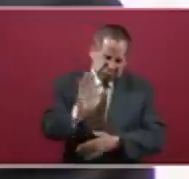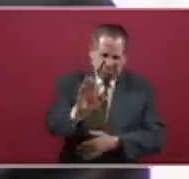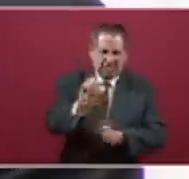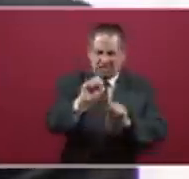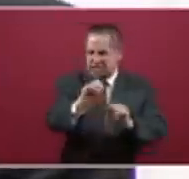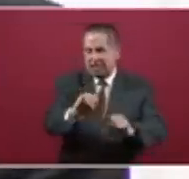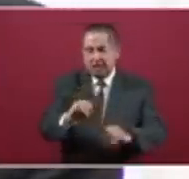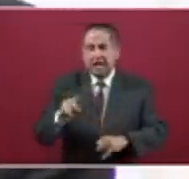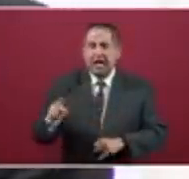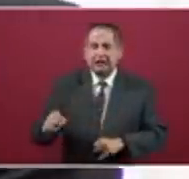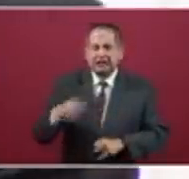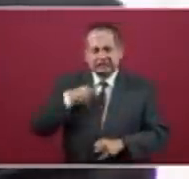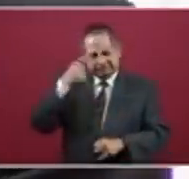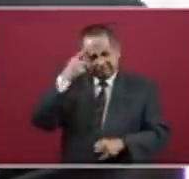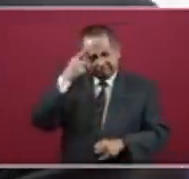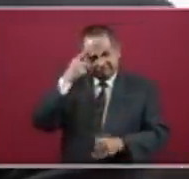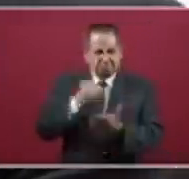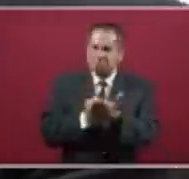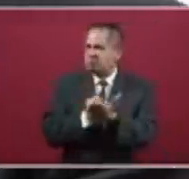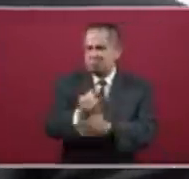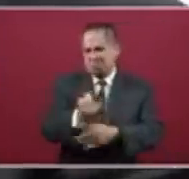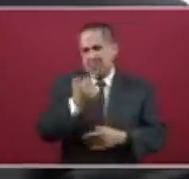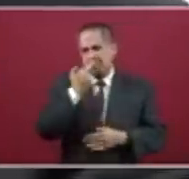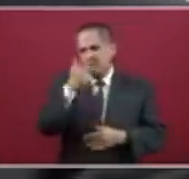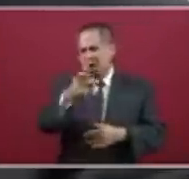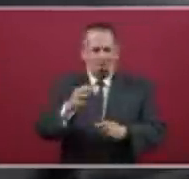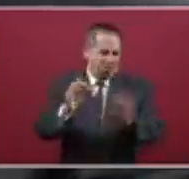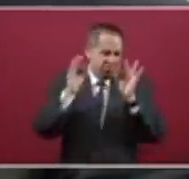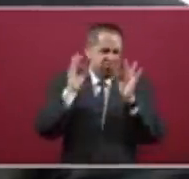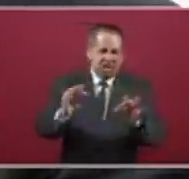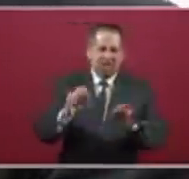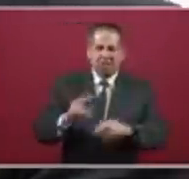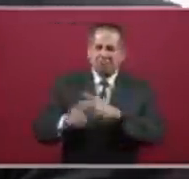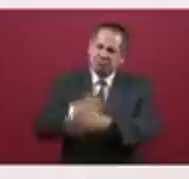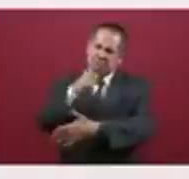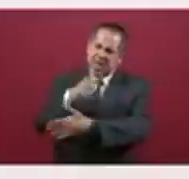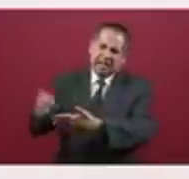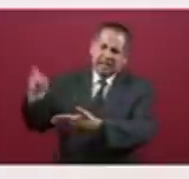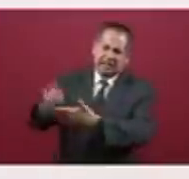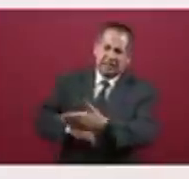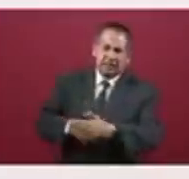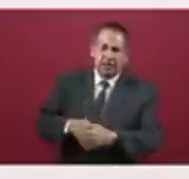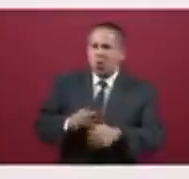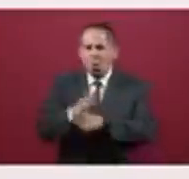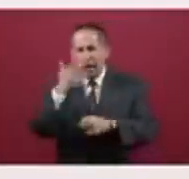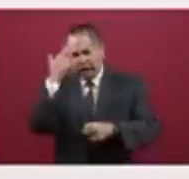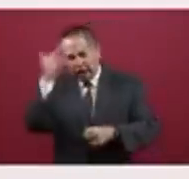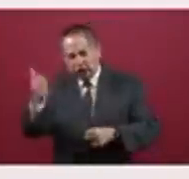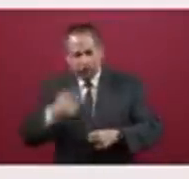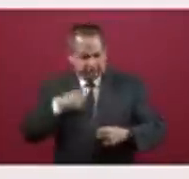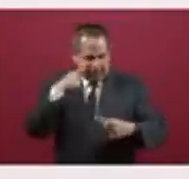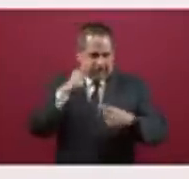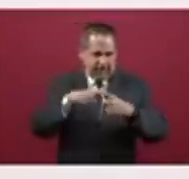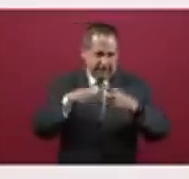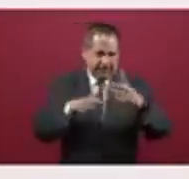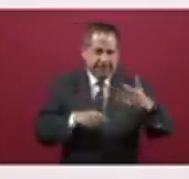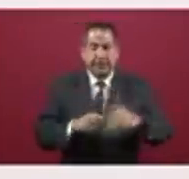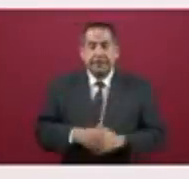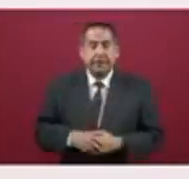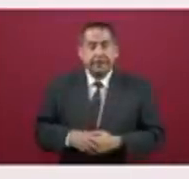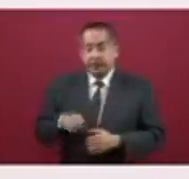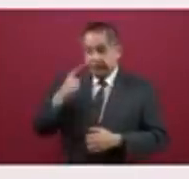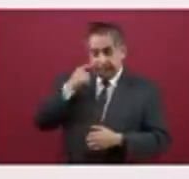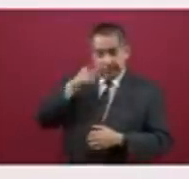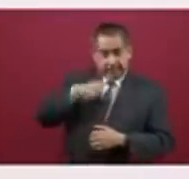la mejor decisión y mencionó algunas razones en ese sitio